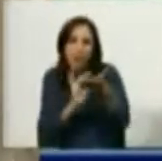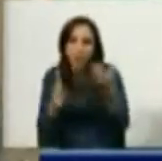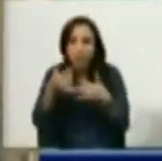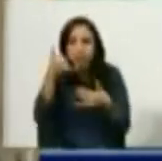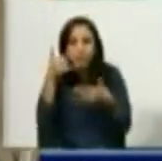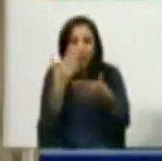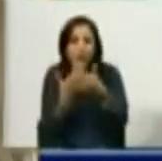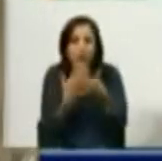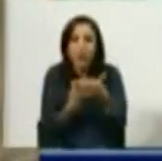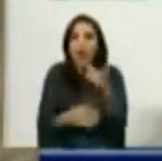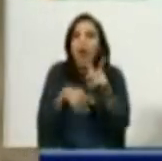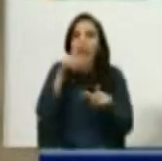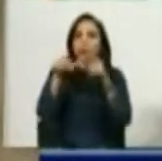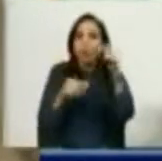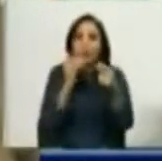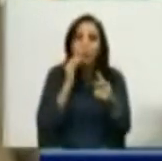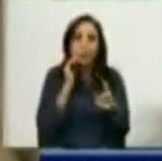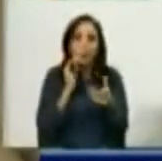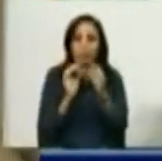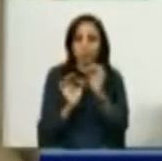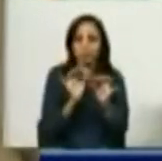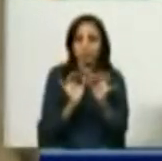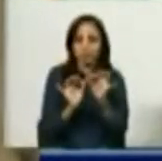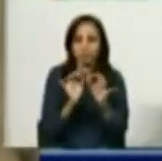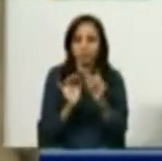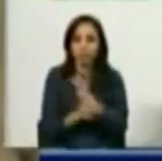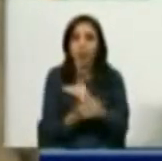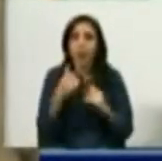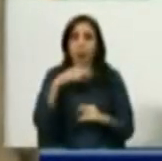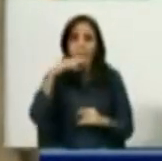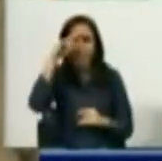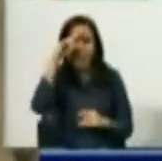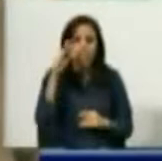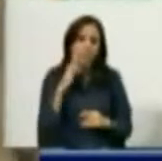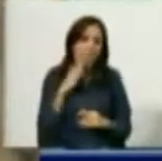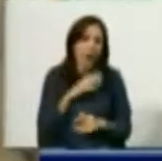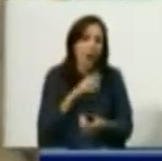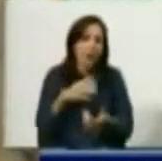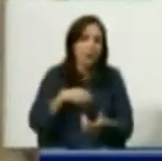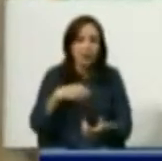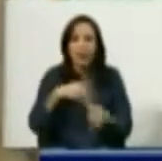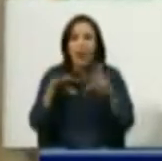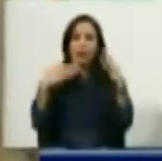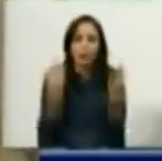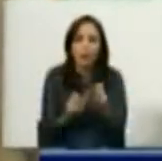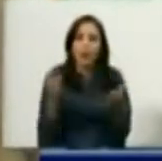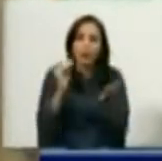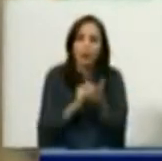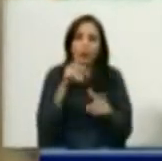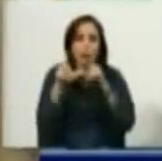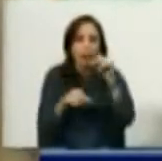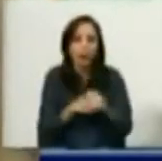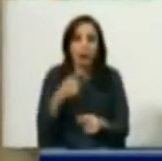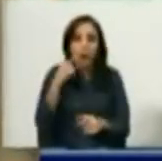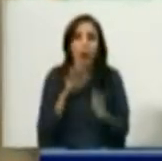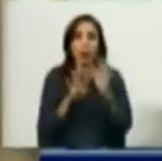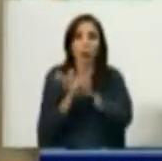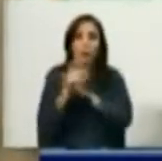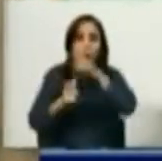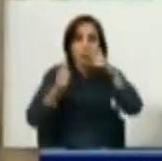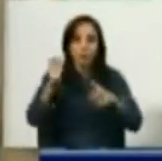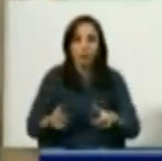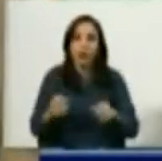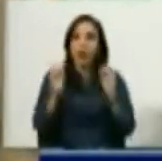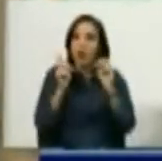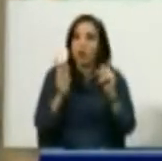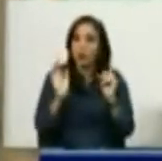ellos escriben un Twitter le da reír su mamá su papá su sobrino y su tía Uy Mira cuatro personas le dieron